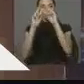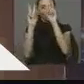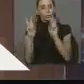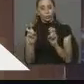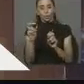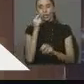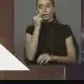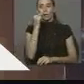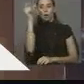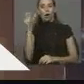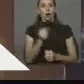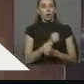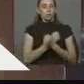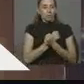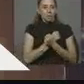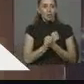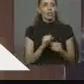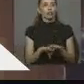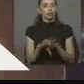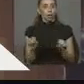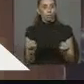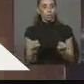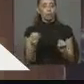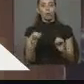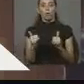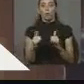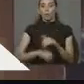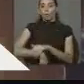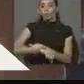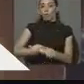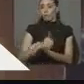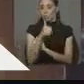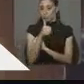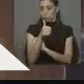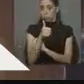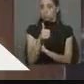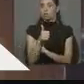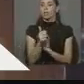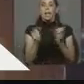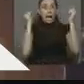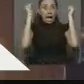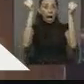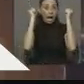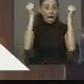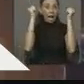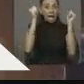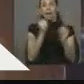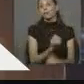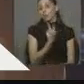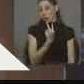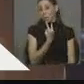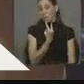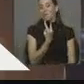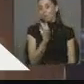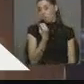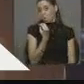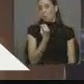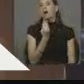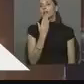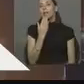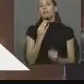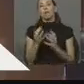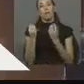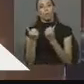hombre apasionado, comprometido, gran futbolista, no solo gran hincha de la Chile, sino que un